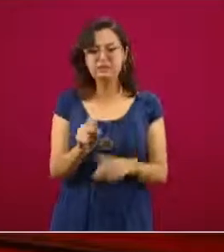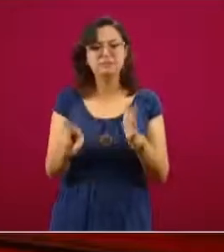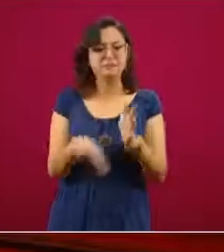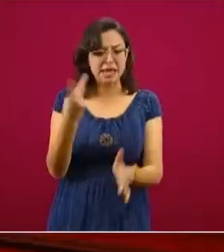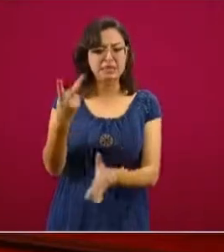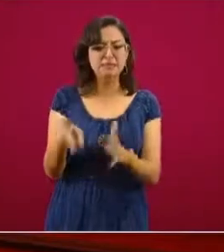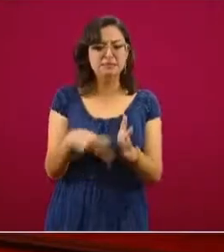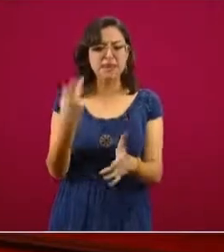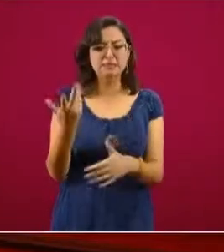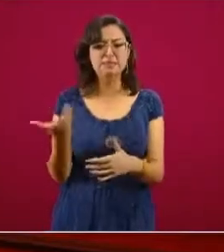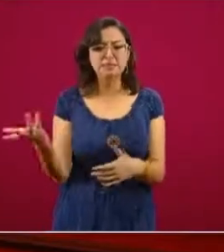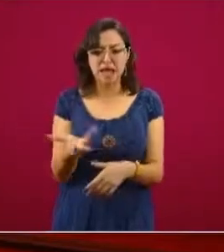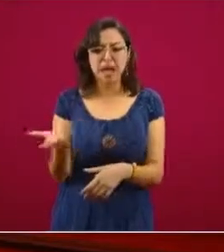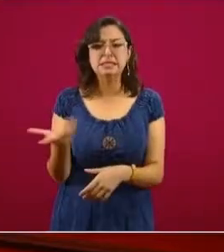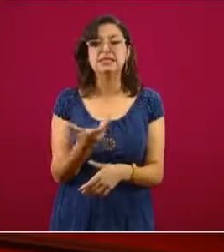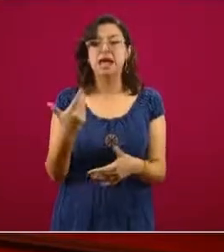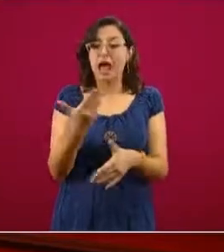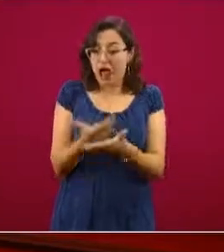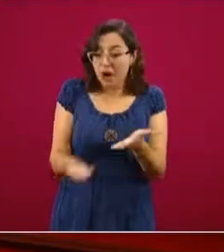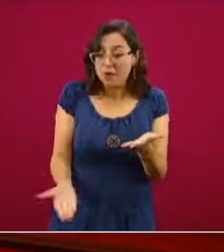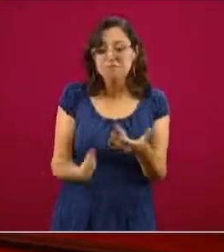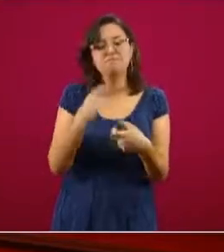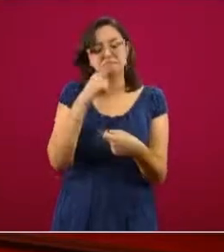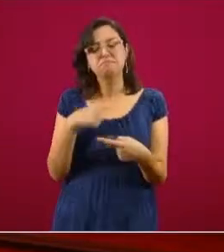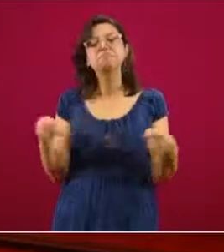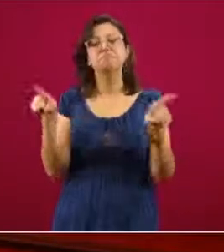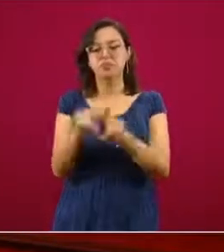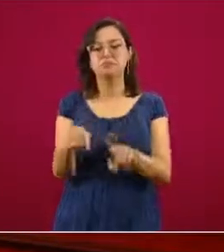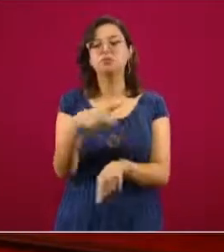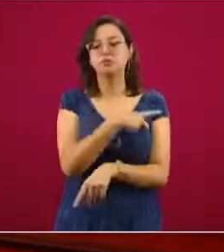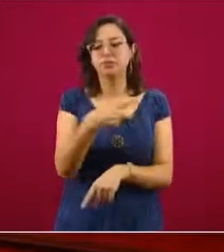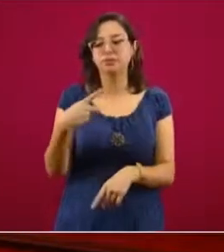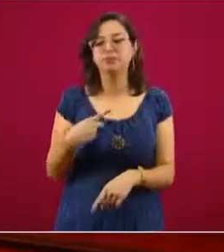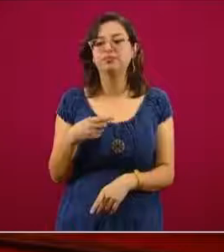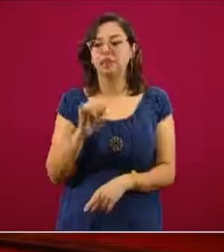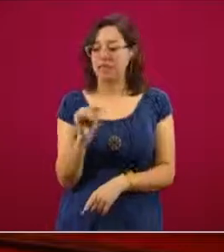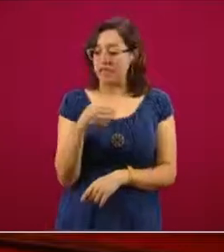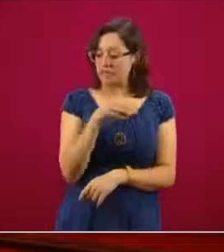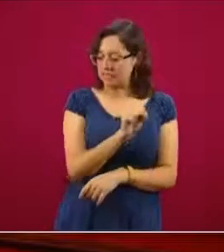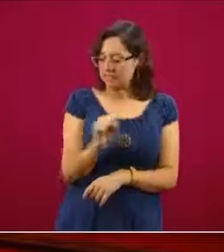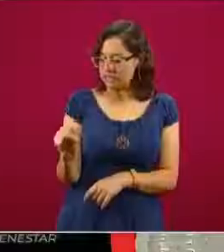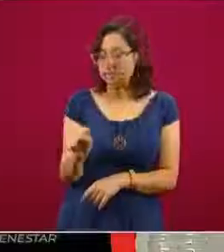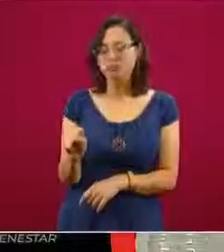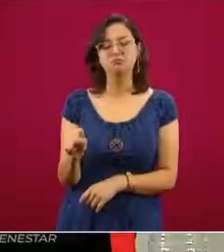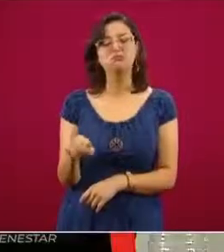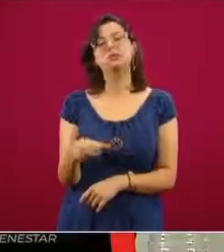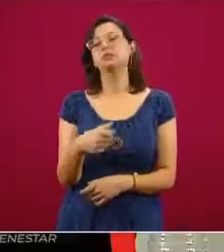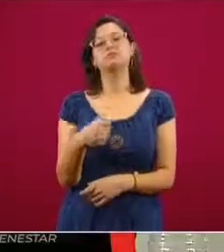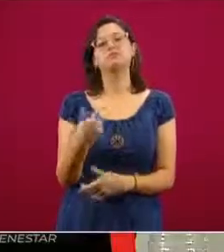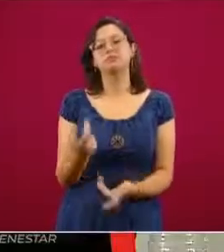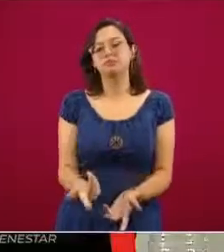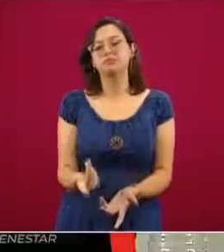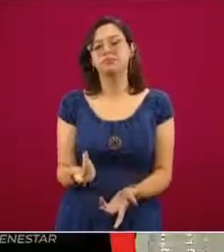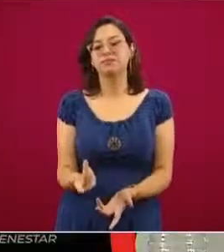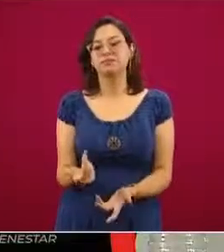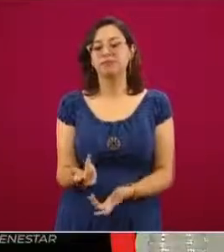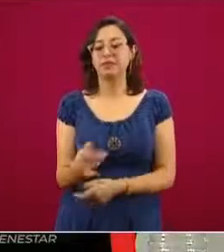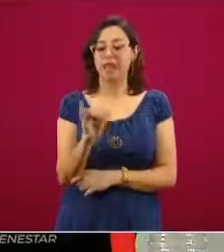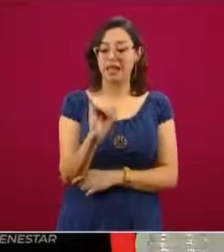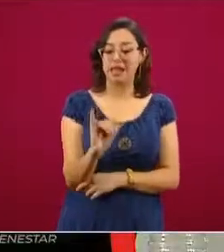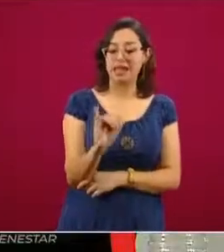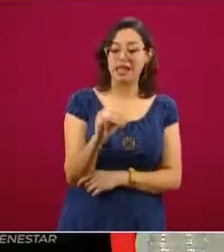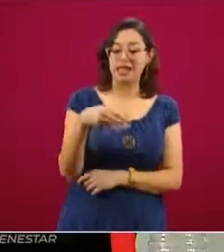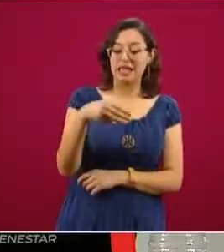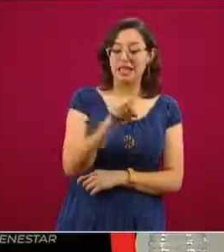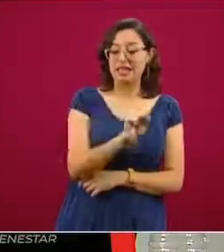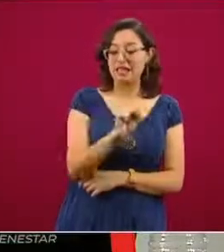ocasiones y esta no podía ser la excepción. El IMSS, yo siempre he dicho que se escribe con 3 S, nada más que